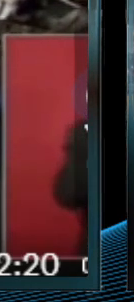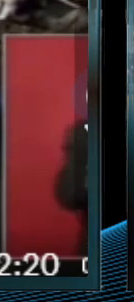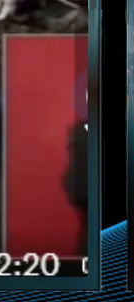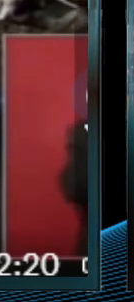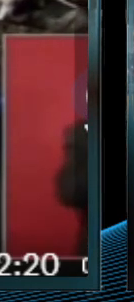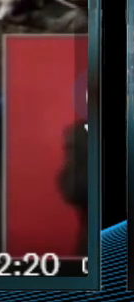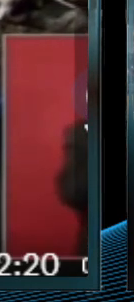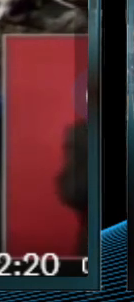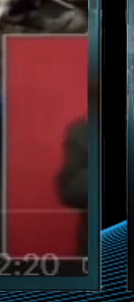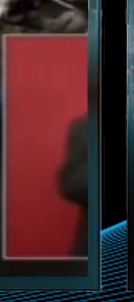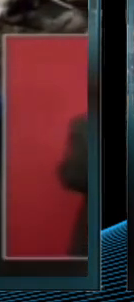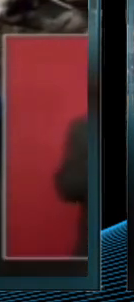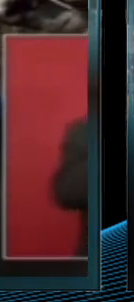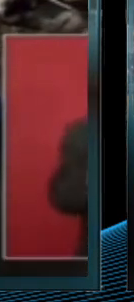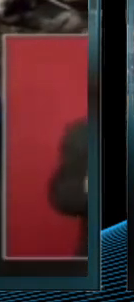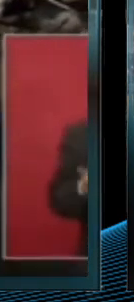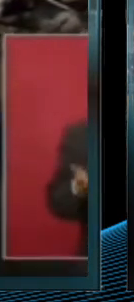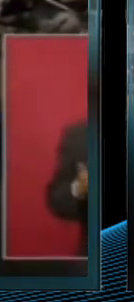absoluta,